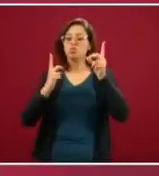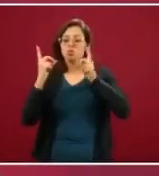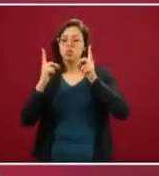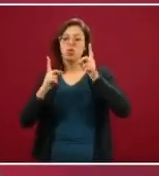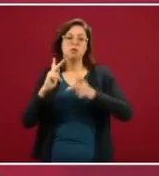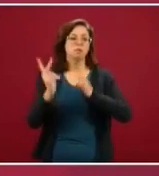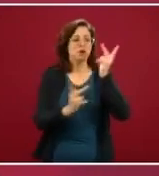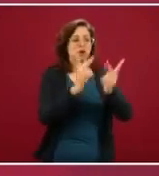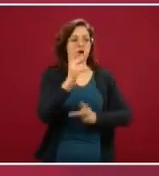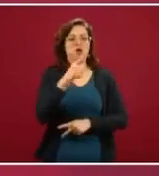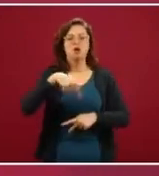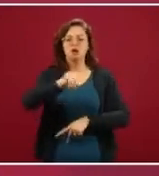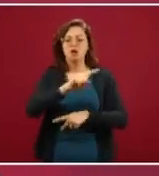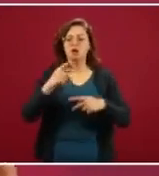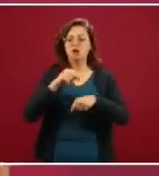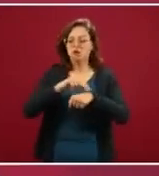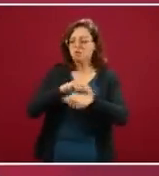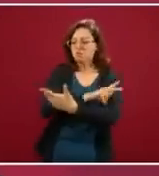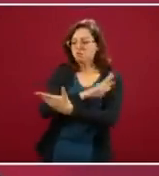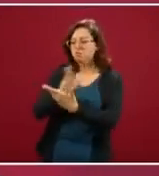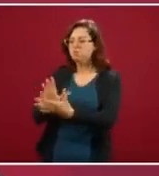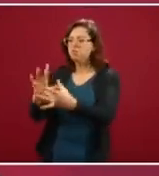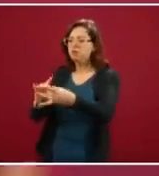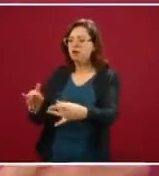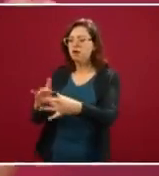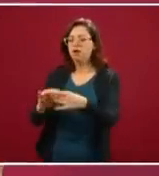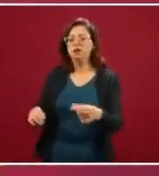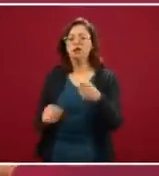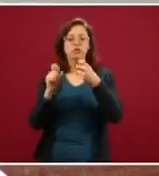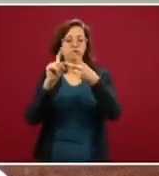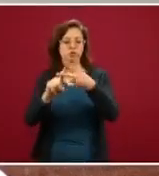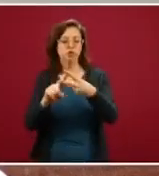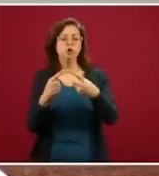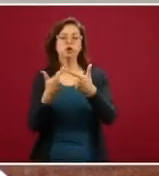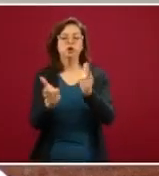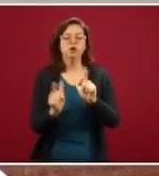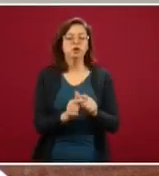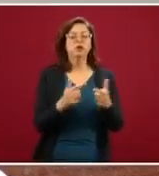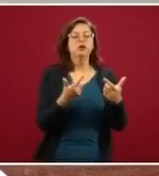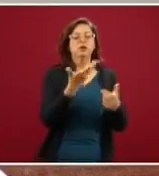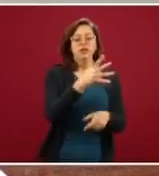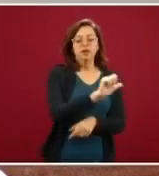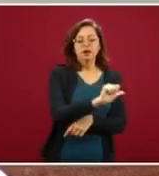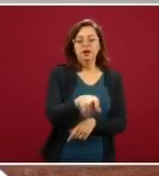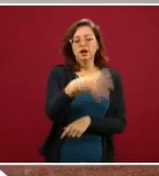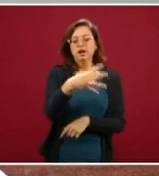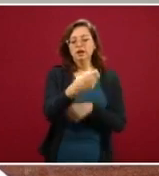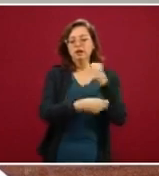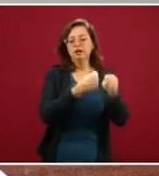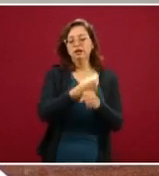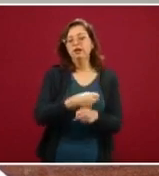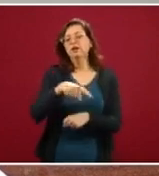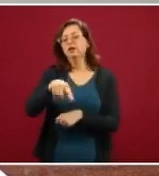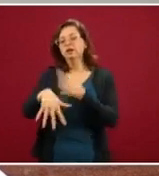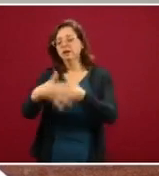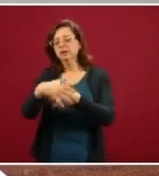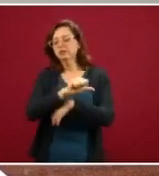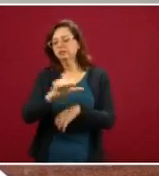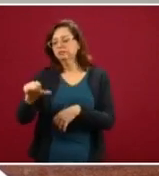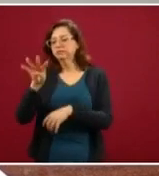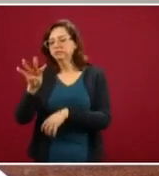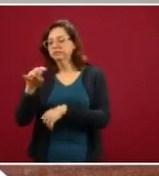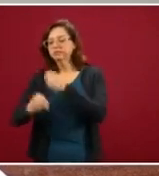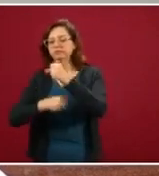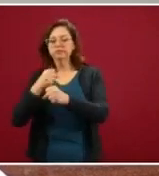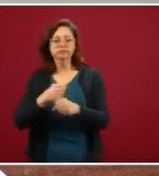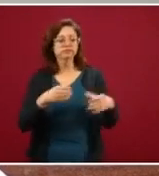especialistas acuden a la plática, y está dividido en 2 grupos, de 10 a 14 años y de 15 a 19, para